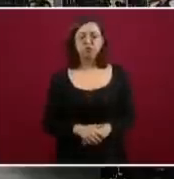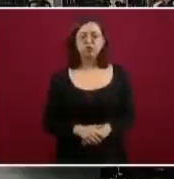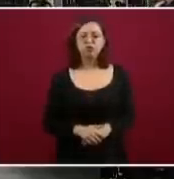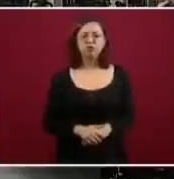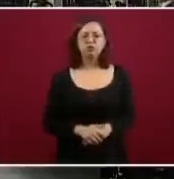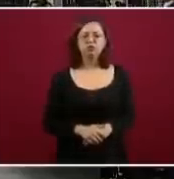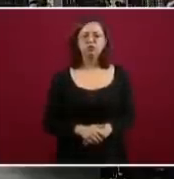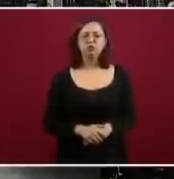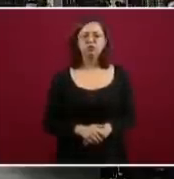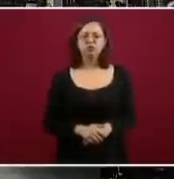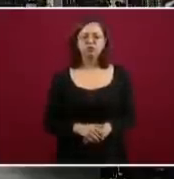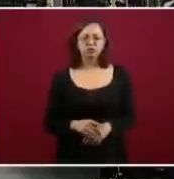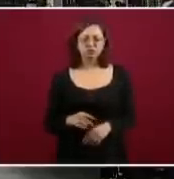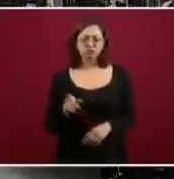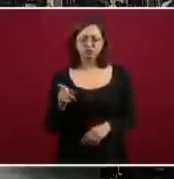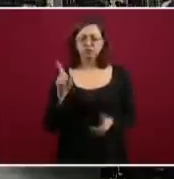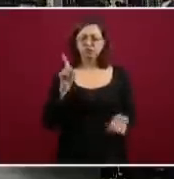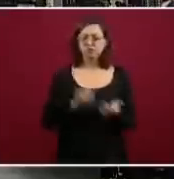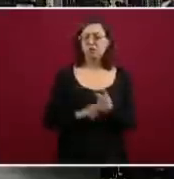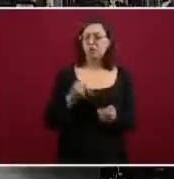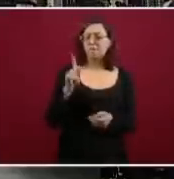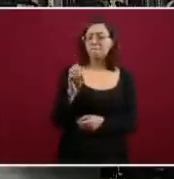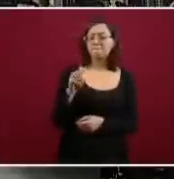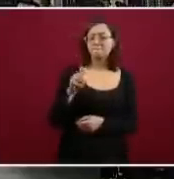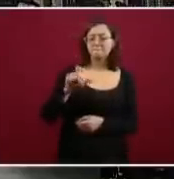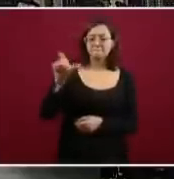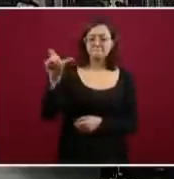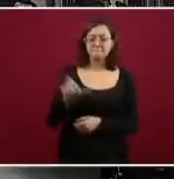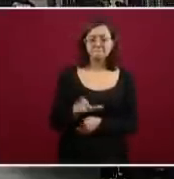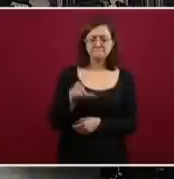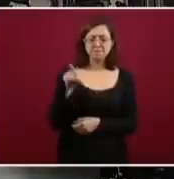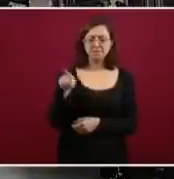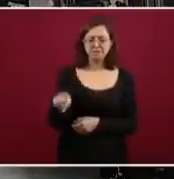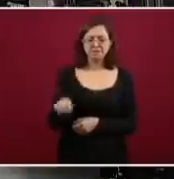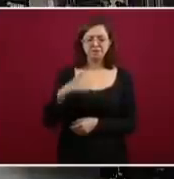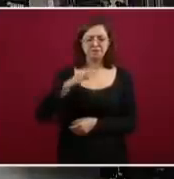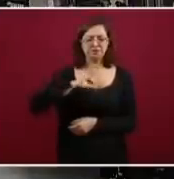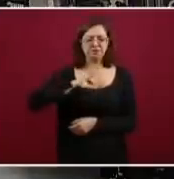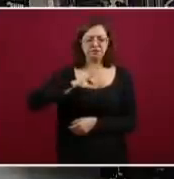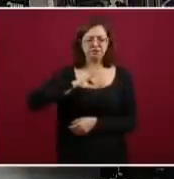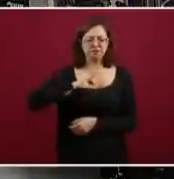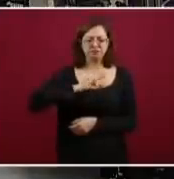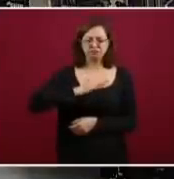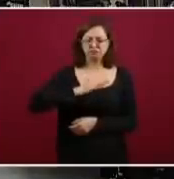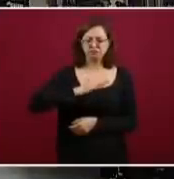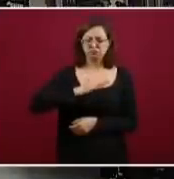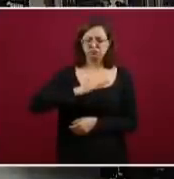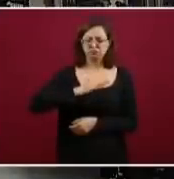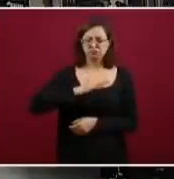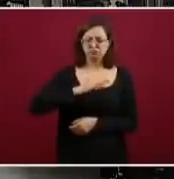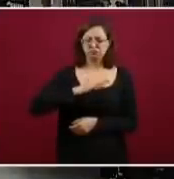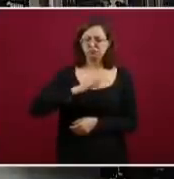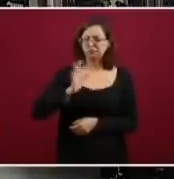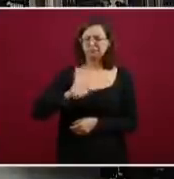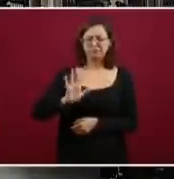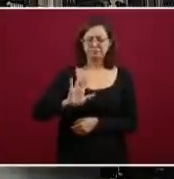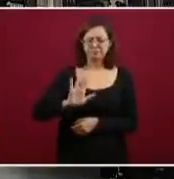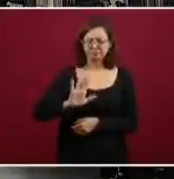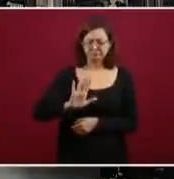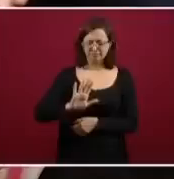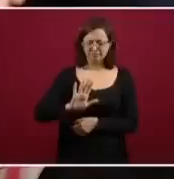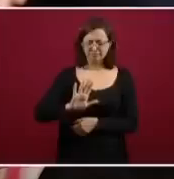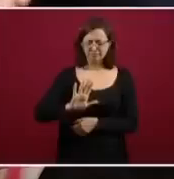ex presidente se habla de un virus que incluso fue al interior de la propia empresa ocultando pagos cosas de empresas